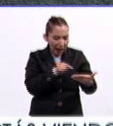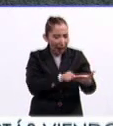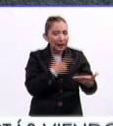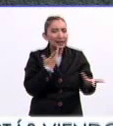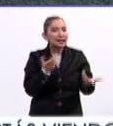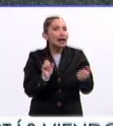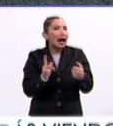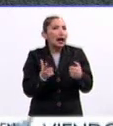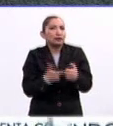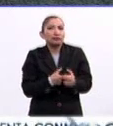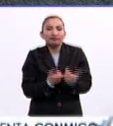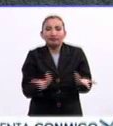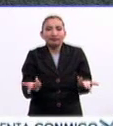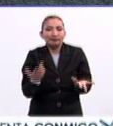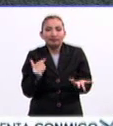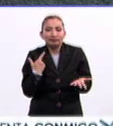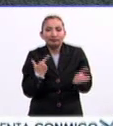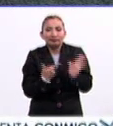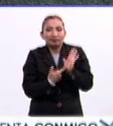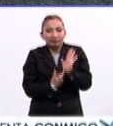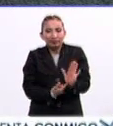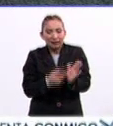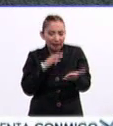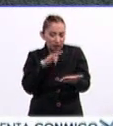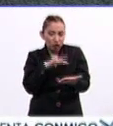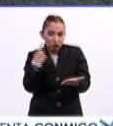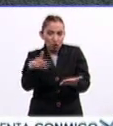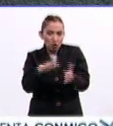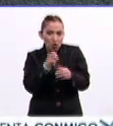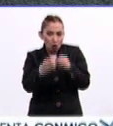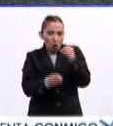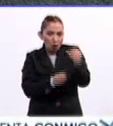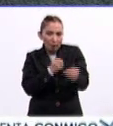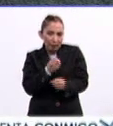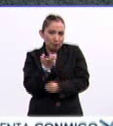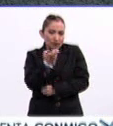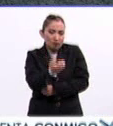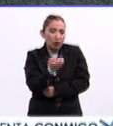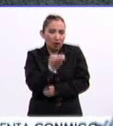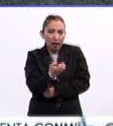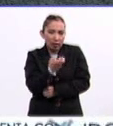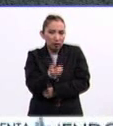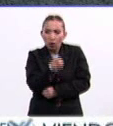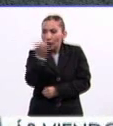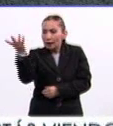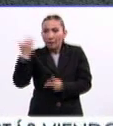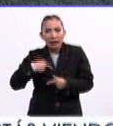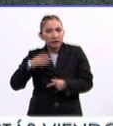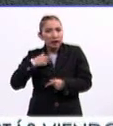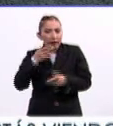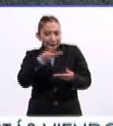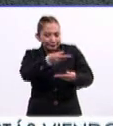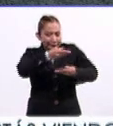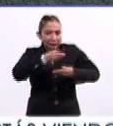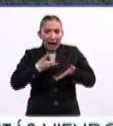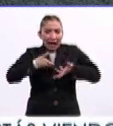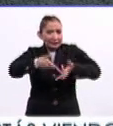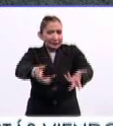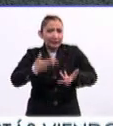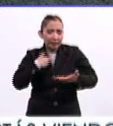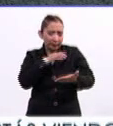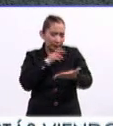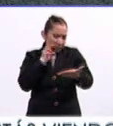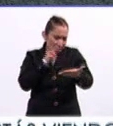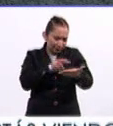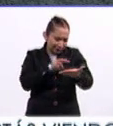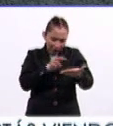que presenta su obra, y que por tanto cualquier persona que pueda ir por la calle, ¿no? Lea la nota e inmediatamente